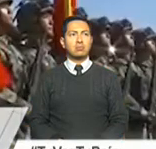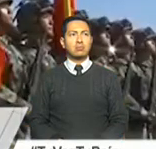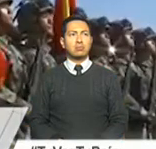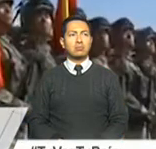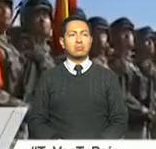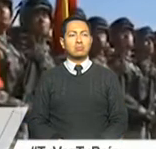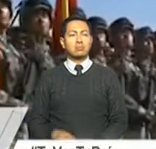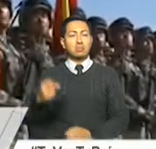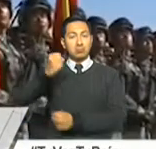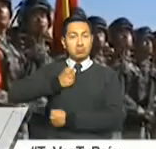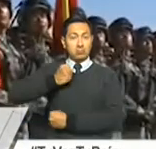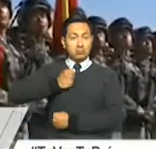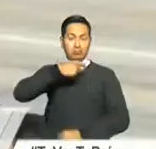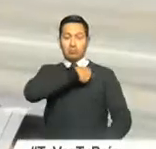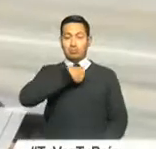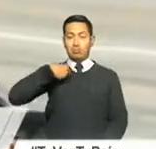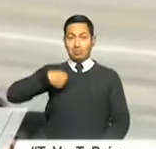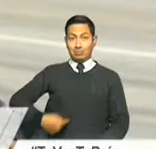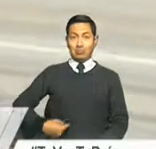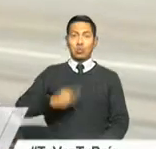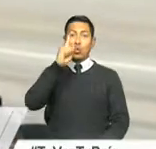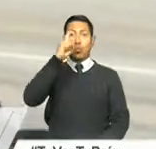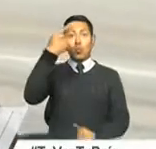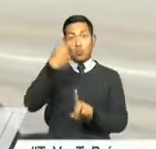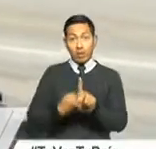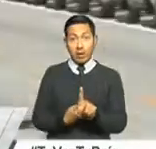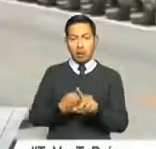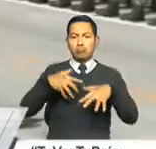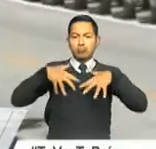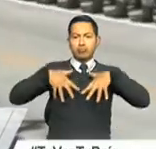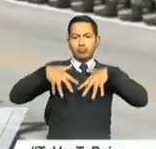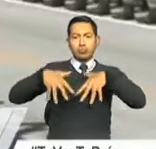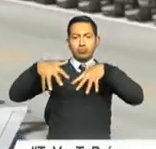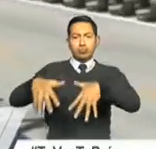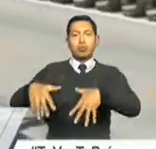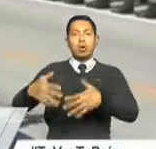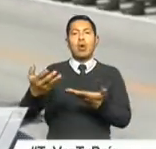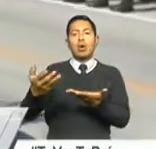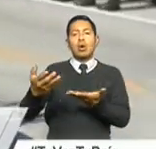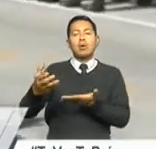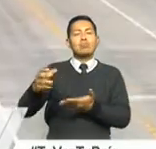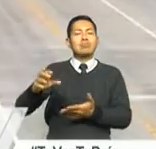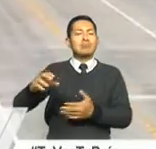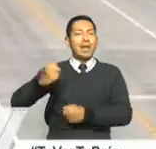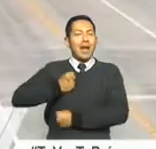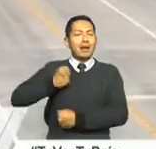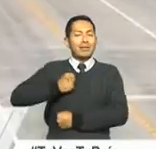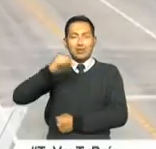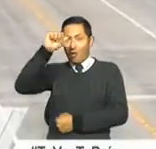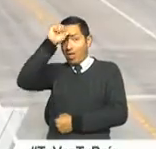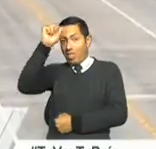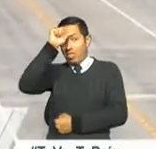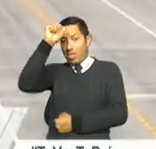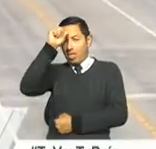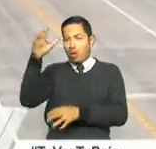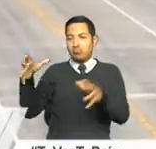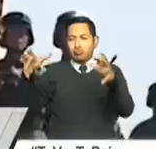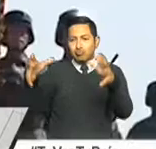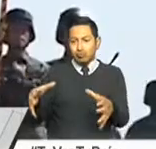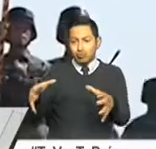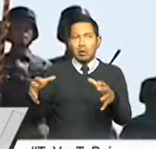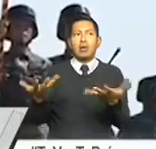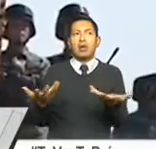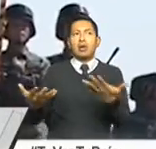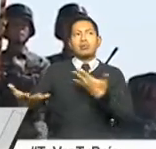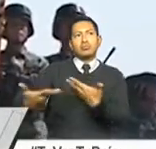El ejército chino protagoniza desde hace más de un mes un tenso pulso con el ejército indio en una zona estratégica que se disputan en el Himalaya. Pekín